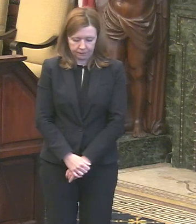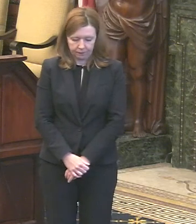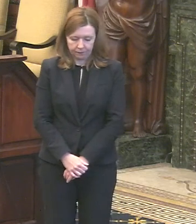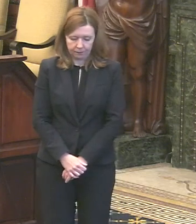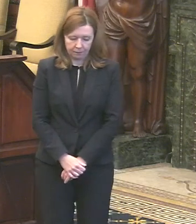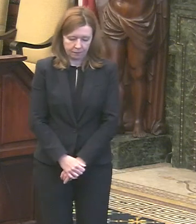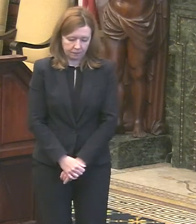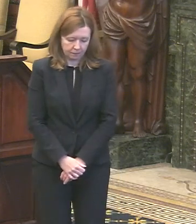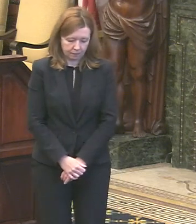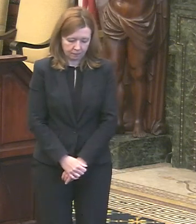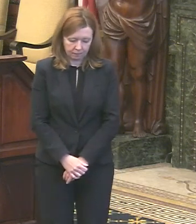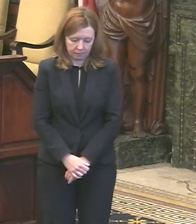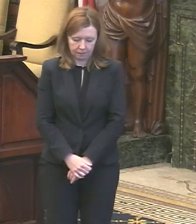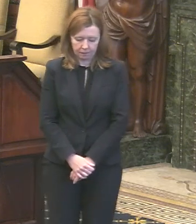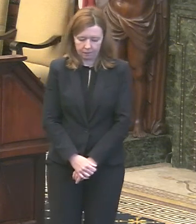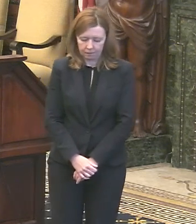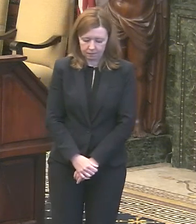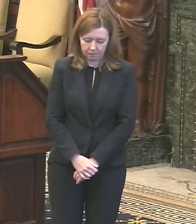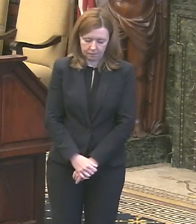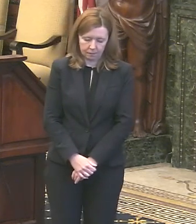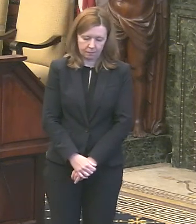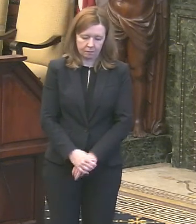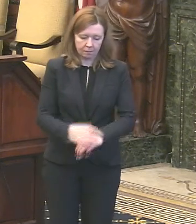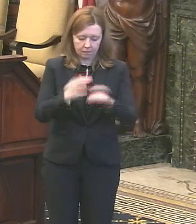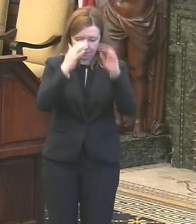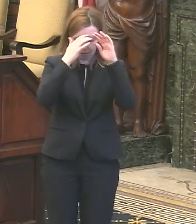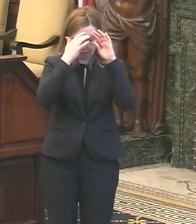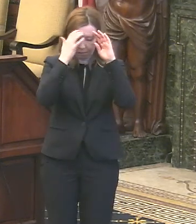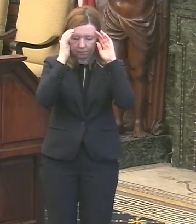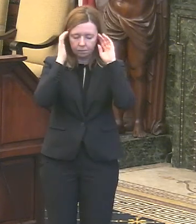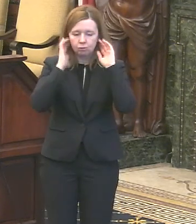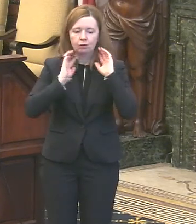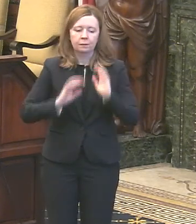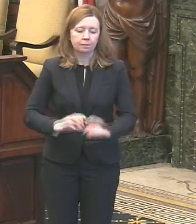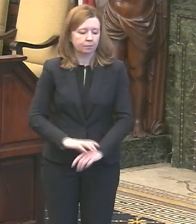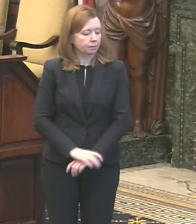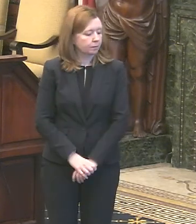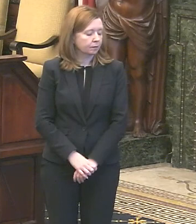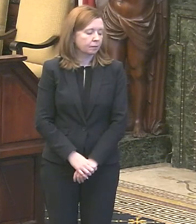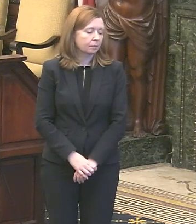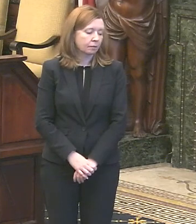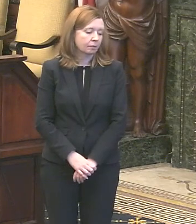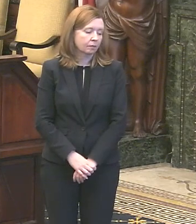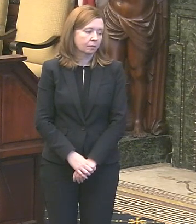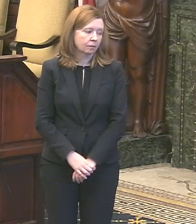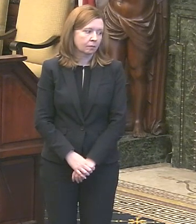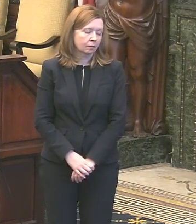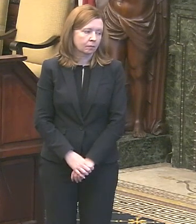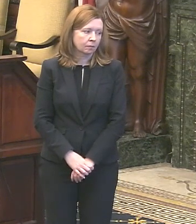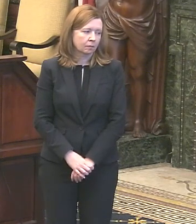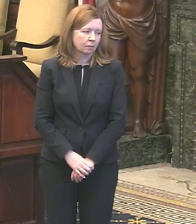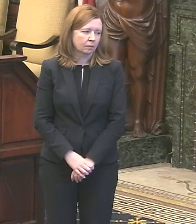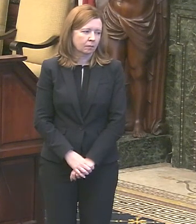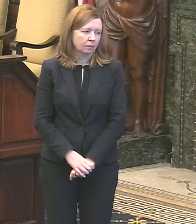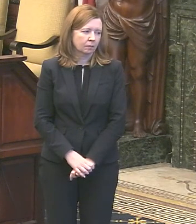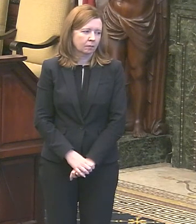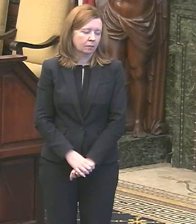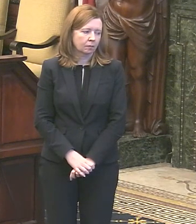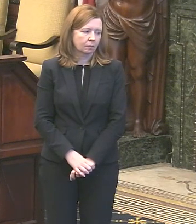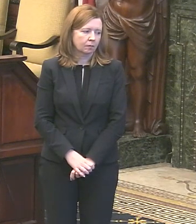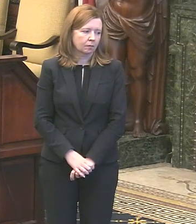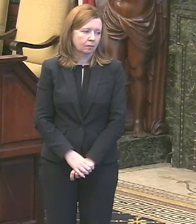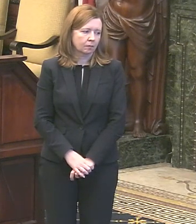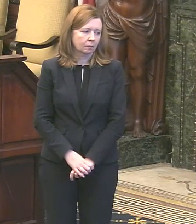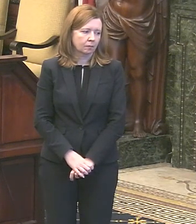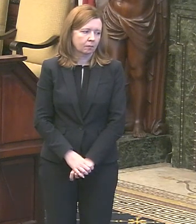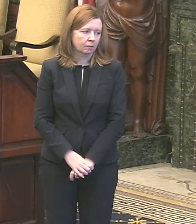Kensington, conociendo que es uno de los lugares con más problemas en la ciudad. Tu pregunta, para reformularla,